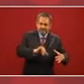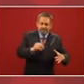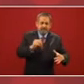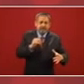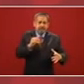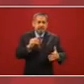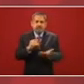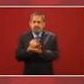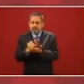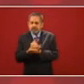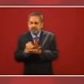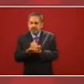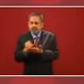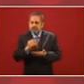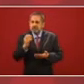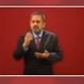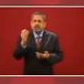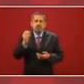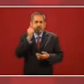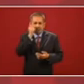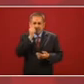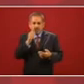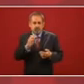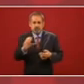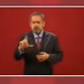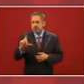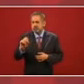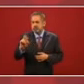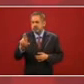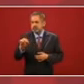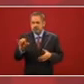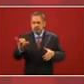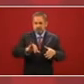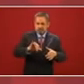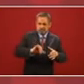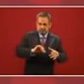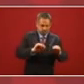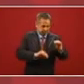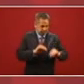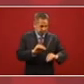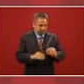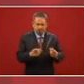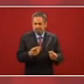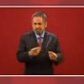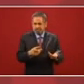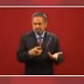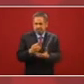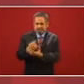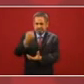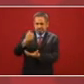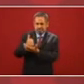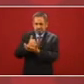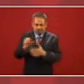común. Por ejemplo, cloro, la solución típica de cloro que se usa